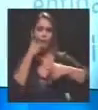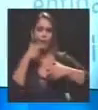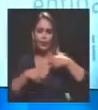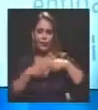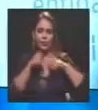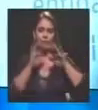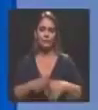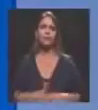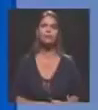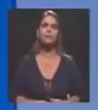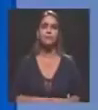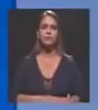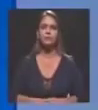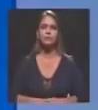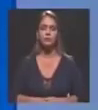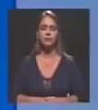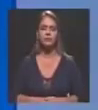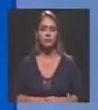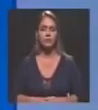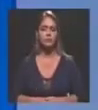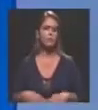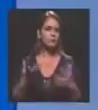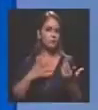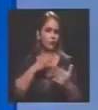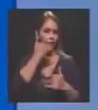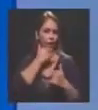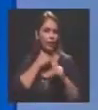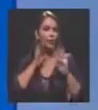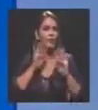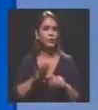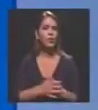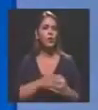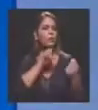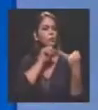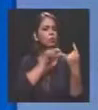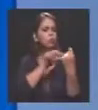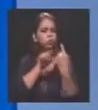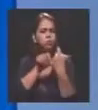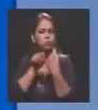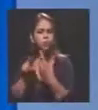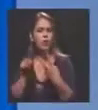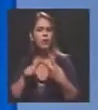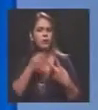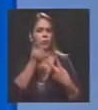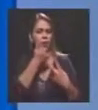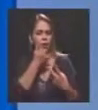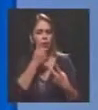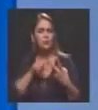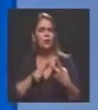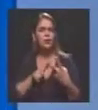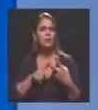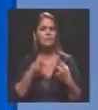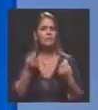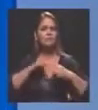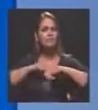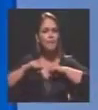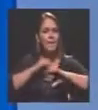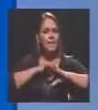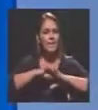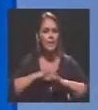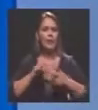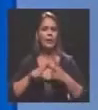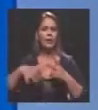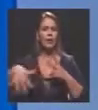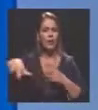el proyecto hidroeléctrico. Las fallas van desde el censo de afectados hasta supuestas anomalías en el manejo de la gestión del riesgo